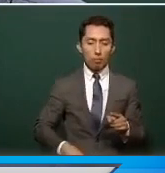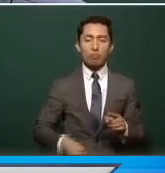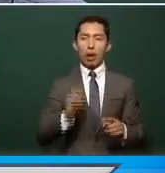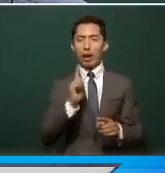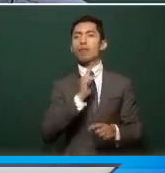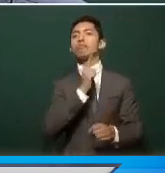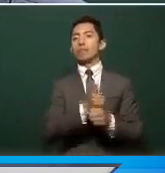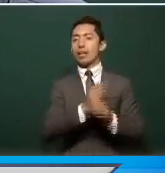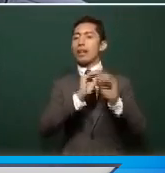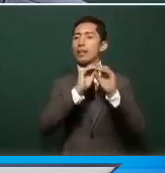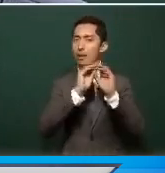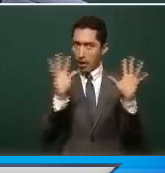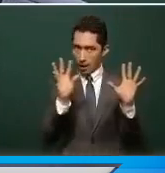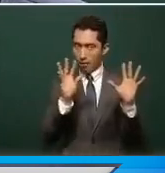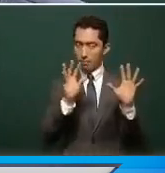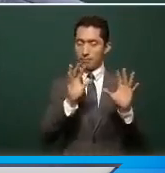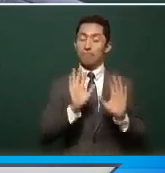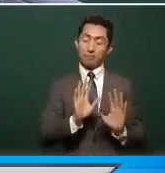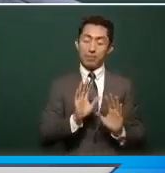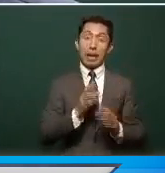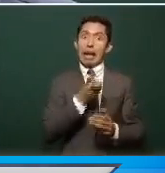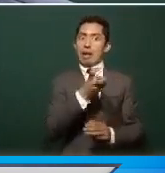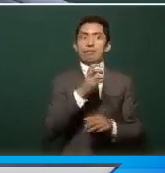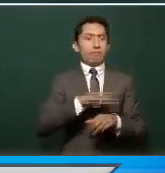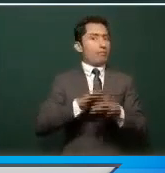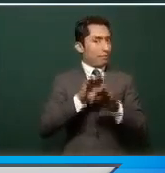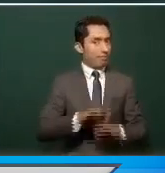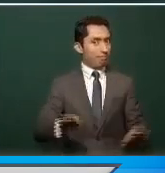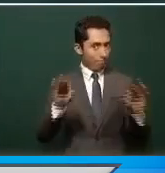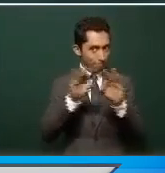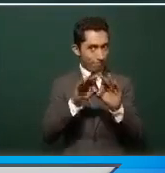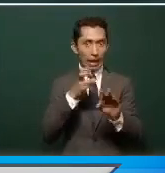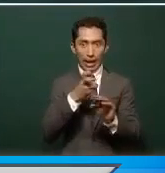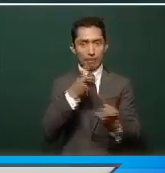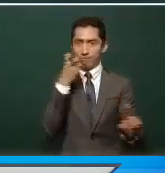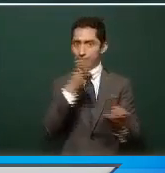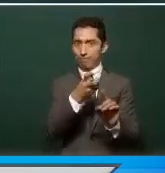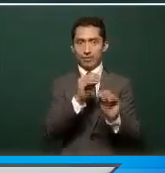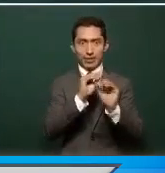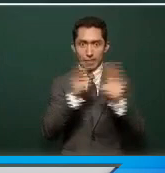Ayotzinapa. Eso es lo más importante, el que